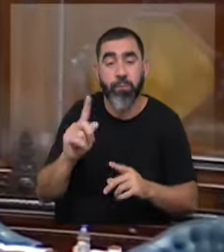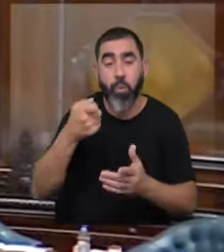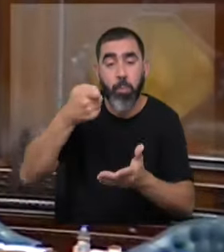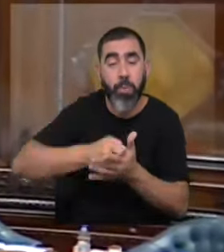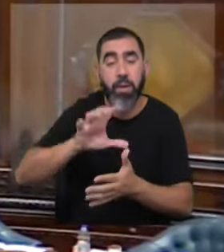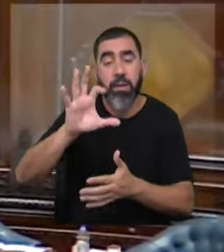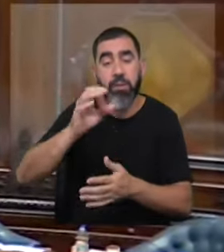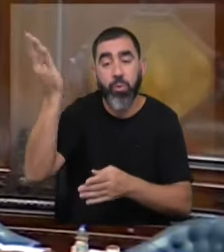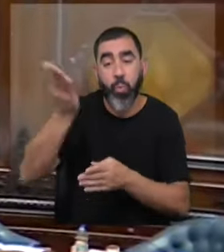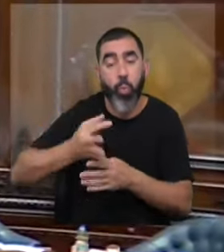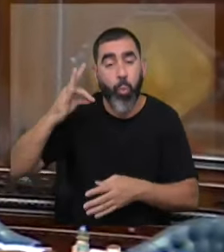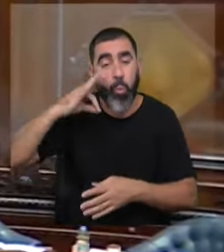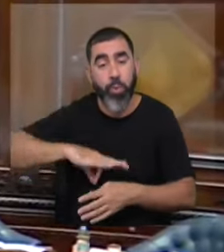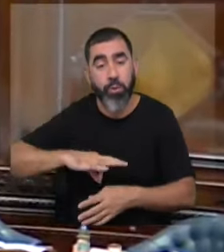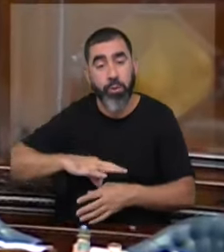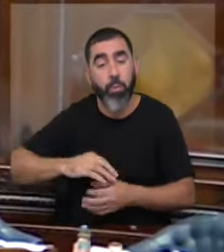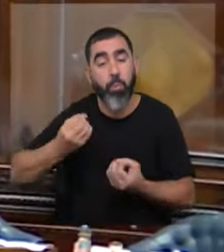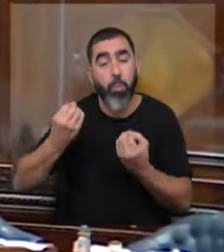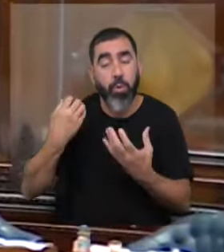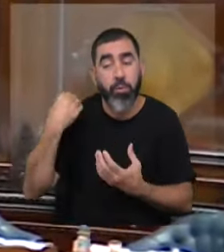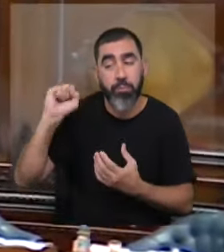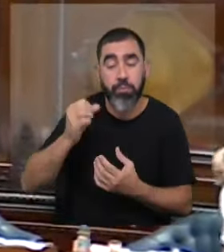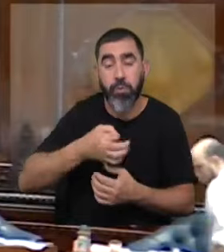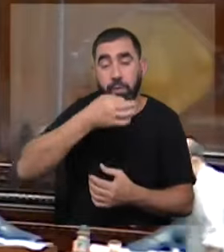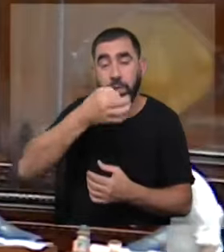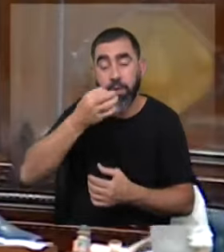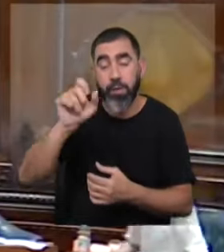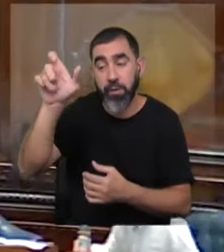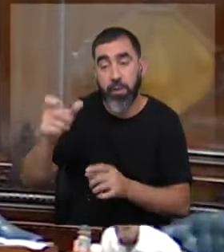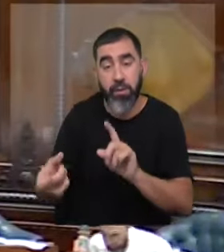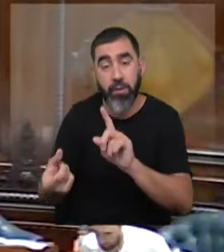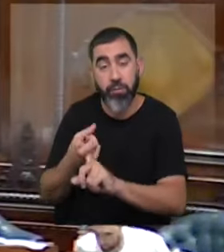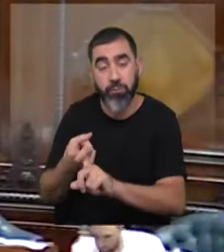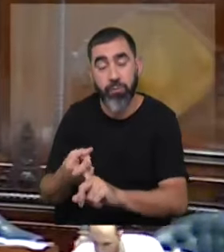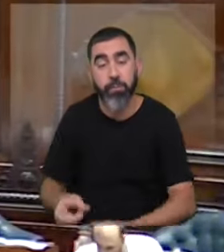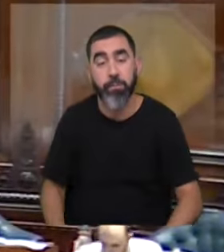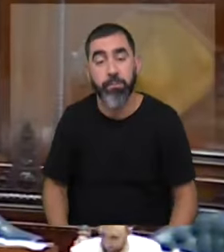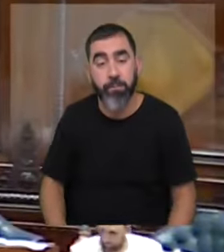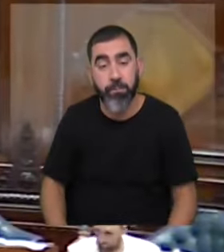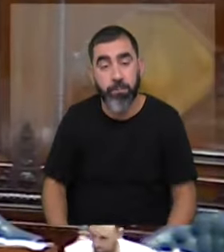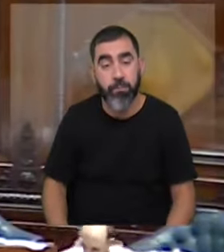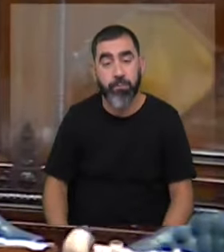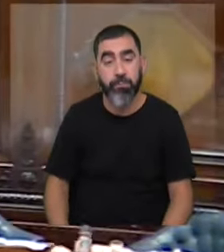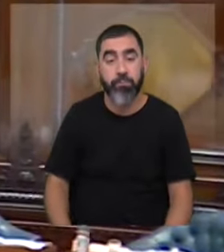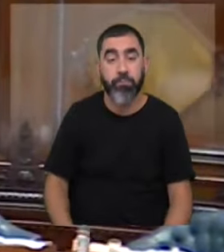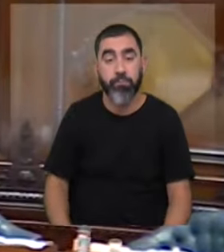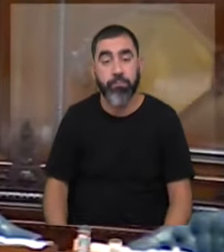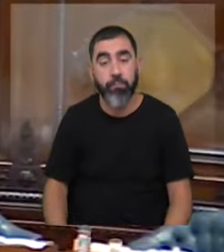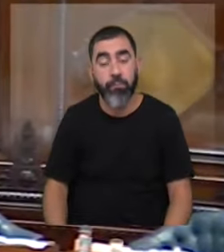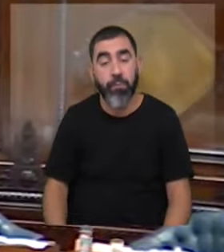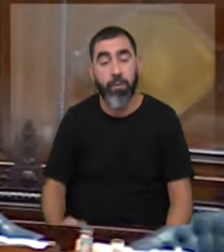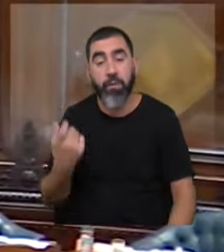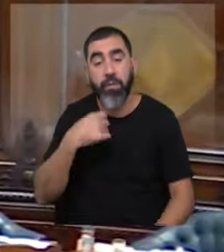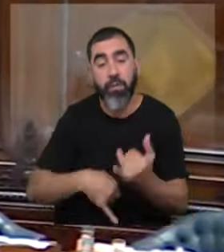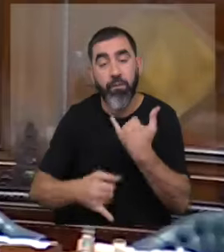el 50% de su salario por incumplimiento en las declaraciones juradas presentadas ante ese organismo, en ese caso referidas a la falta de